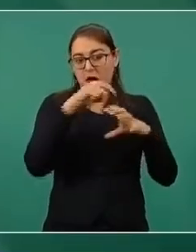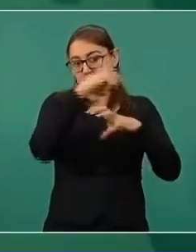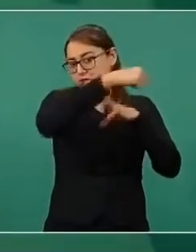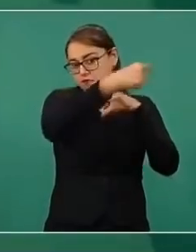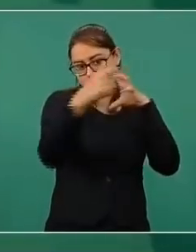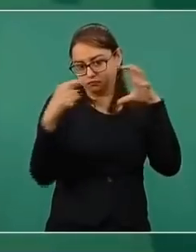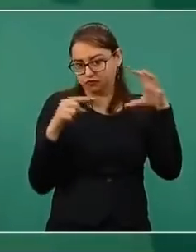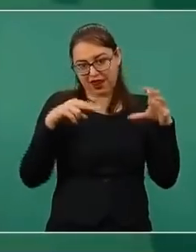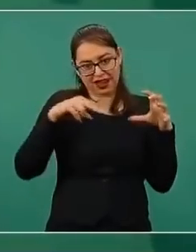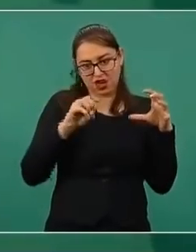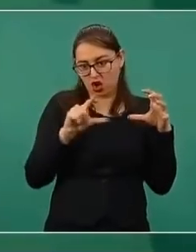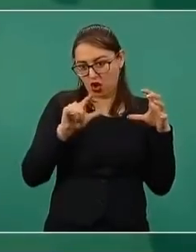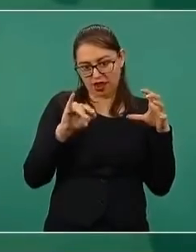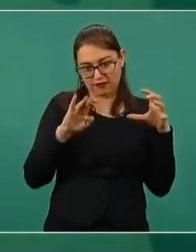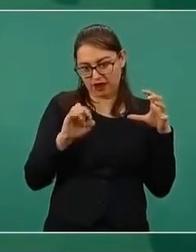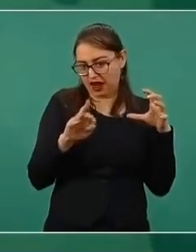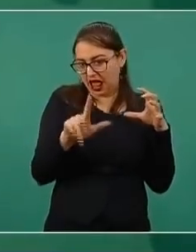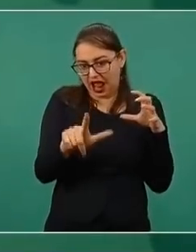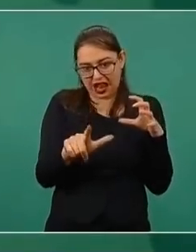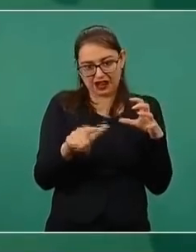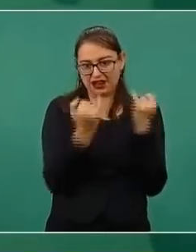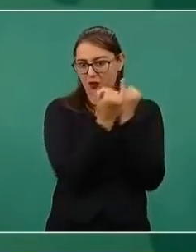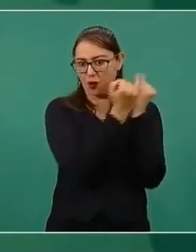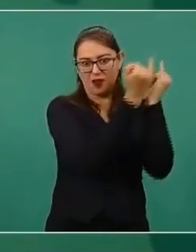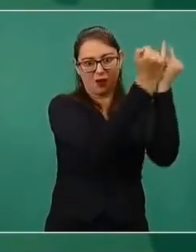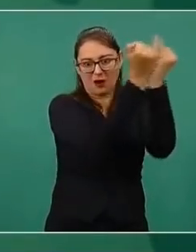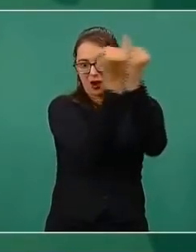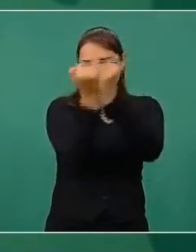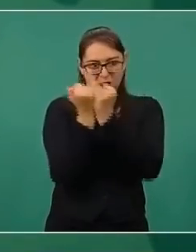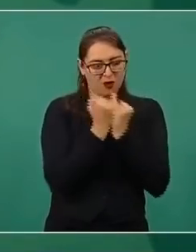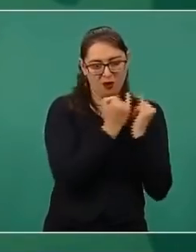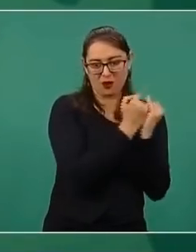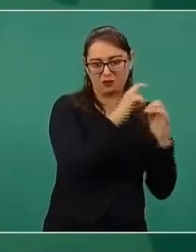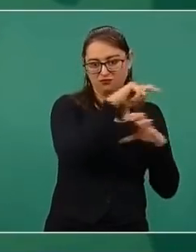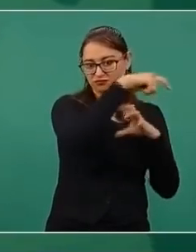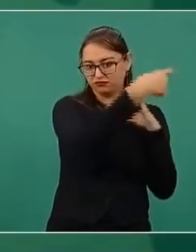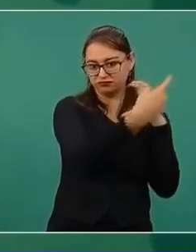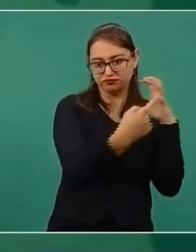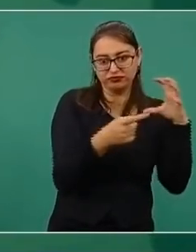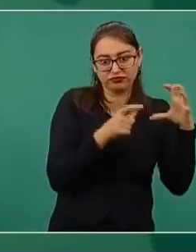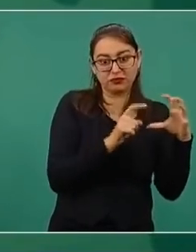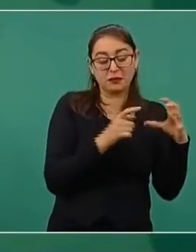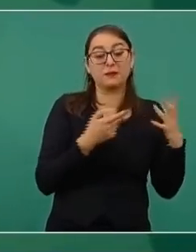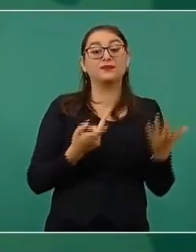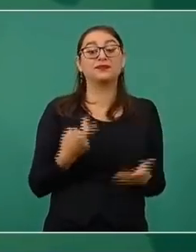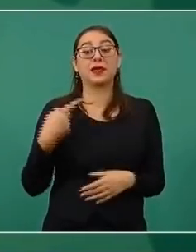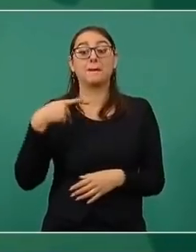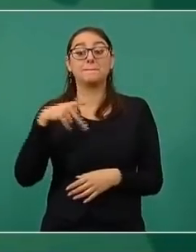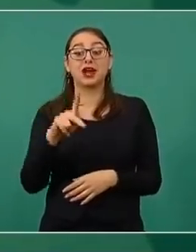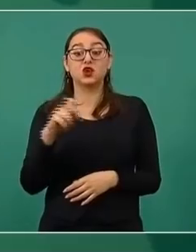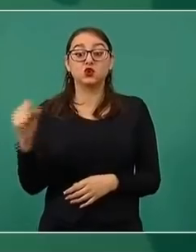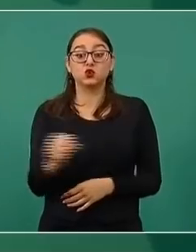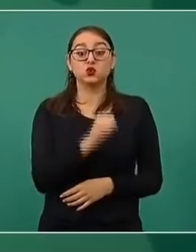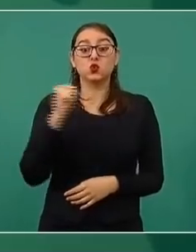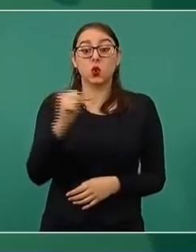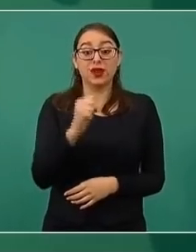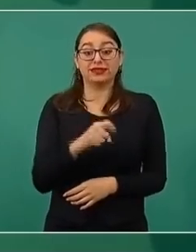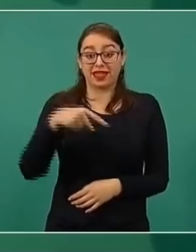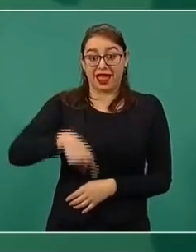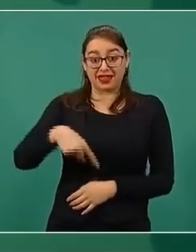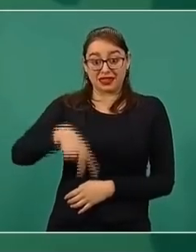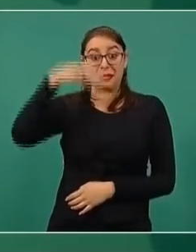Nosotros nos ayudó mucho que el pueblo nos dio la confianza, y no solo se ganó la